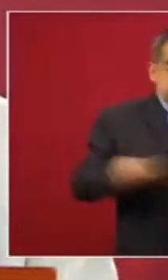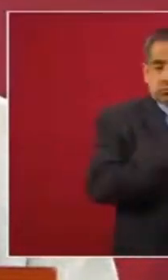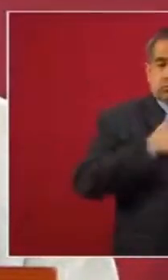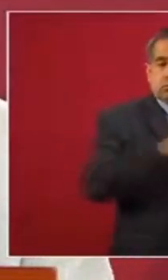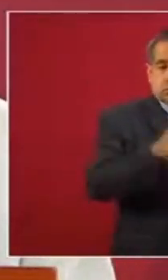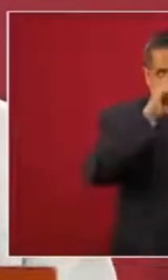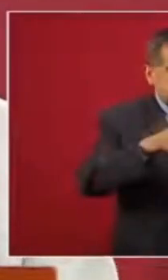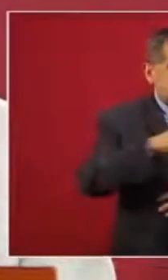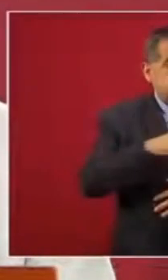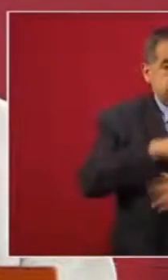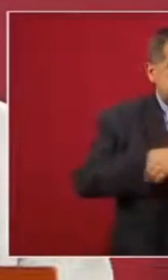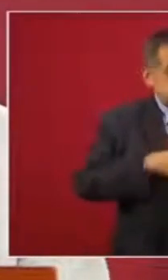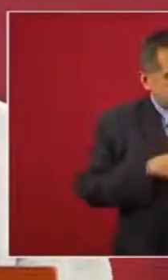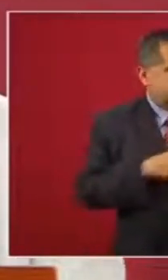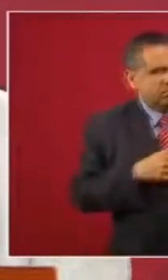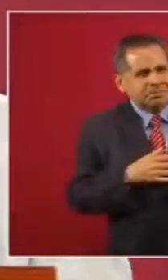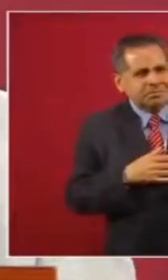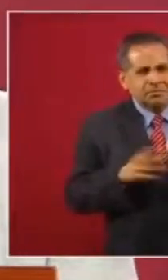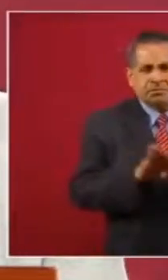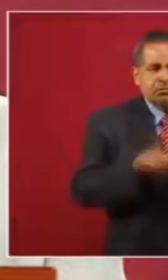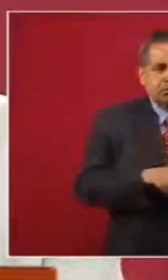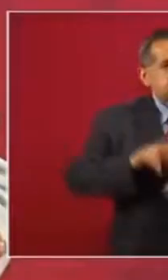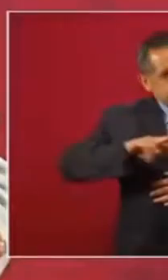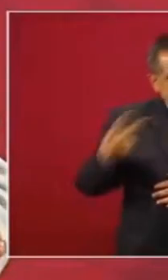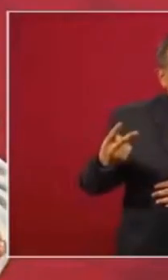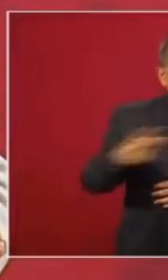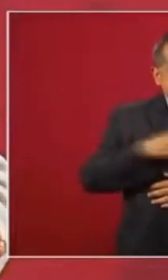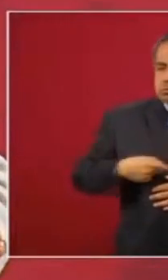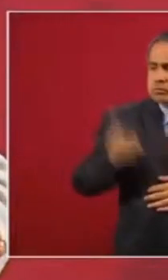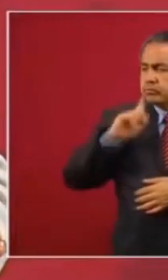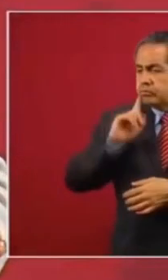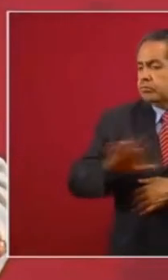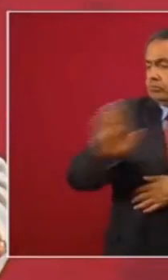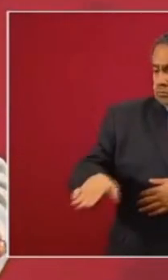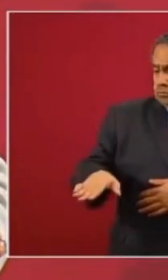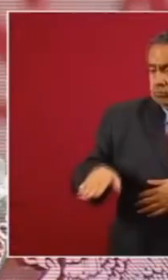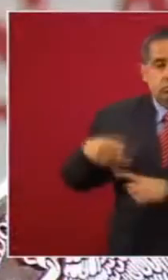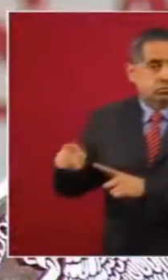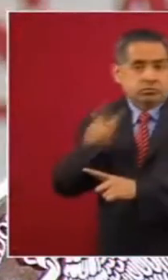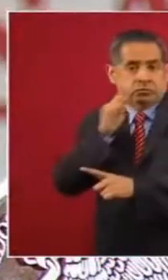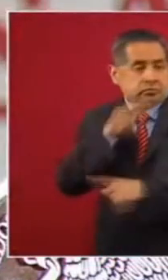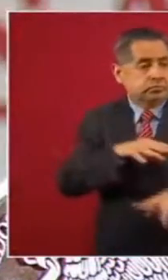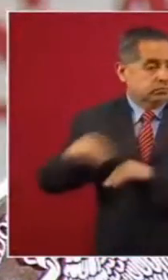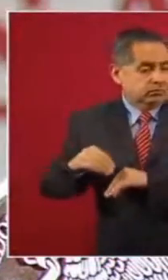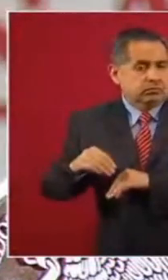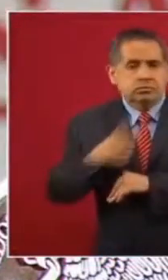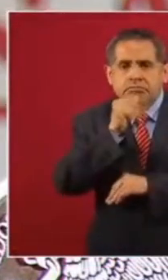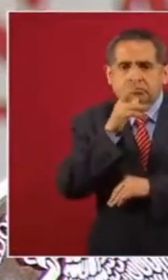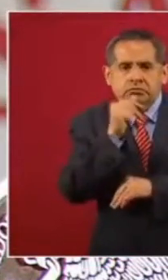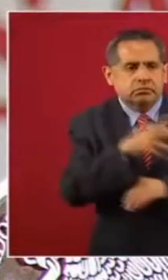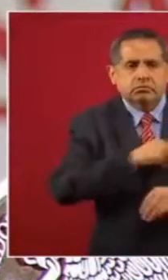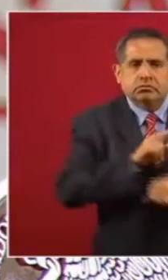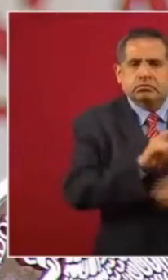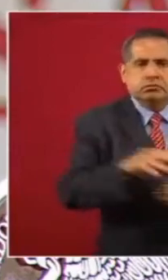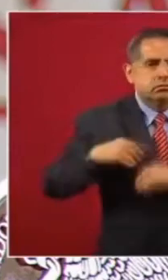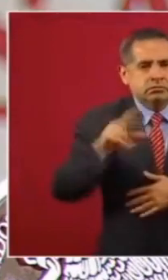derecho a ejercer la patria potestad y la custodia, y no los padres de la víctima de un feminicidio, que son los abuelos maternos.